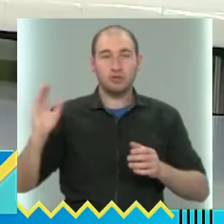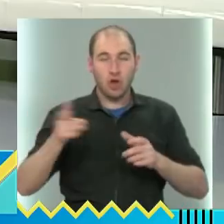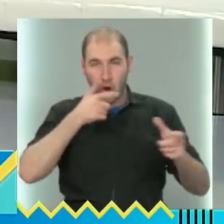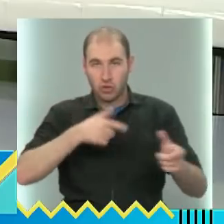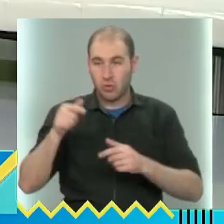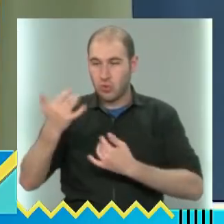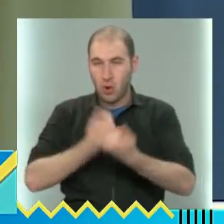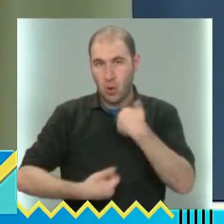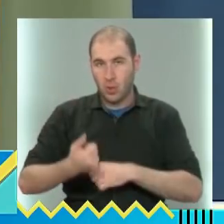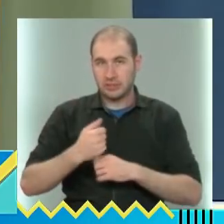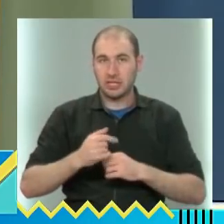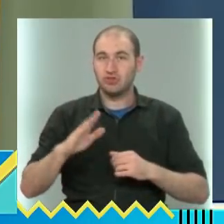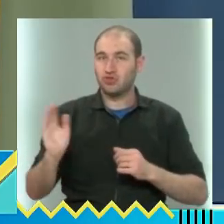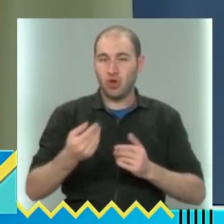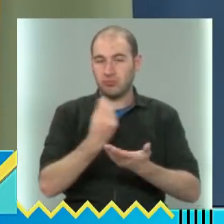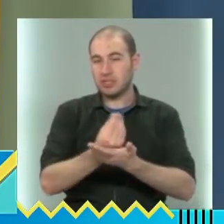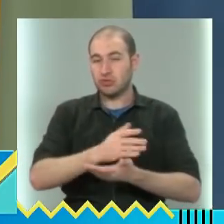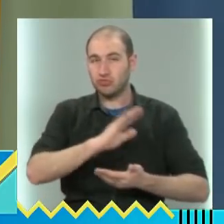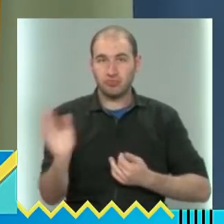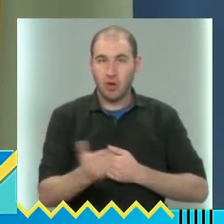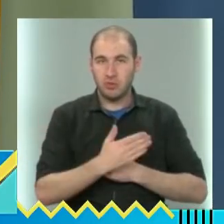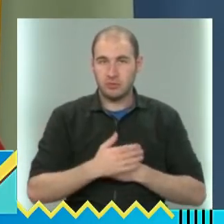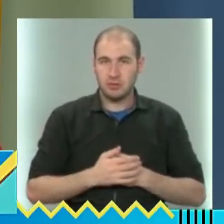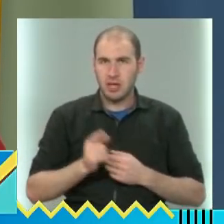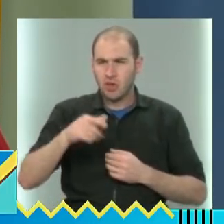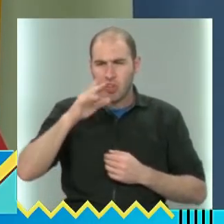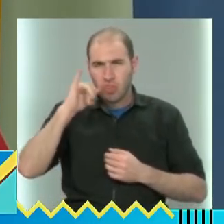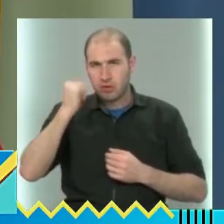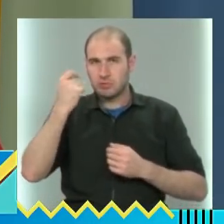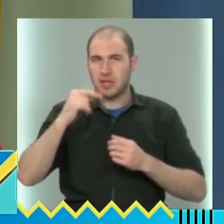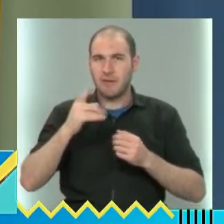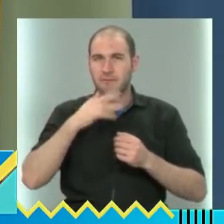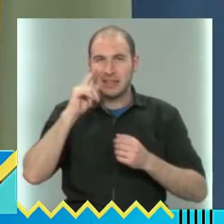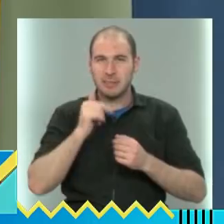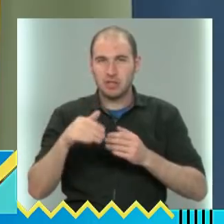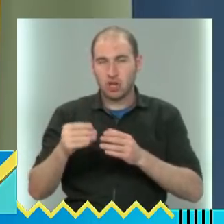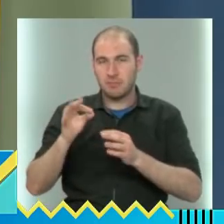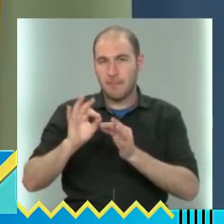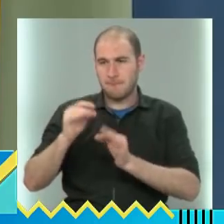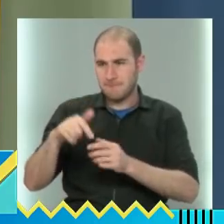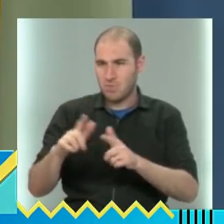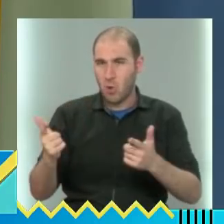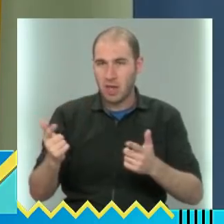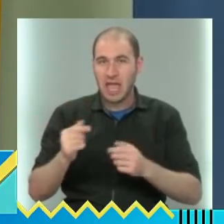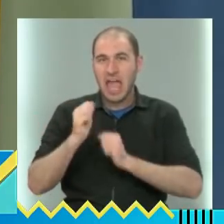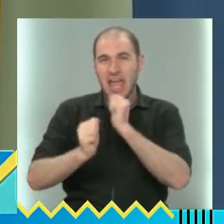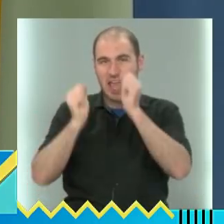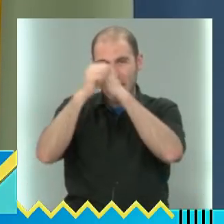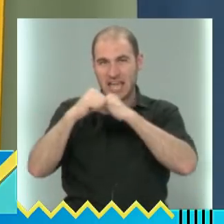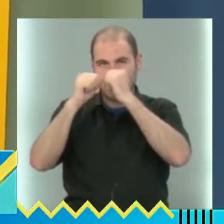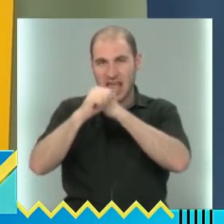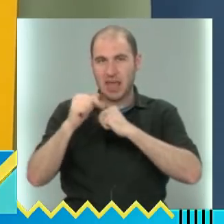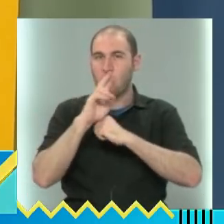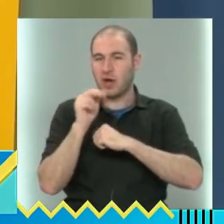control que usted acaba de mencionar, todos esos funcionarios, y no se dieron cuenta que no estaban los freatímetros requeridos. A ver. Y de hecho la propia ingeniera Scalani